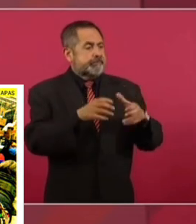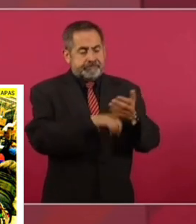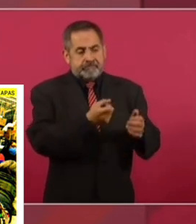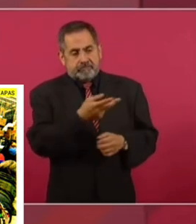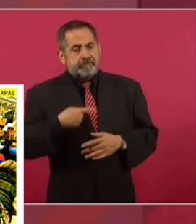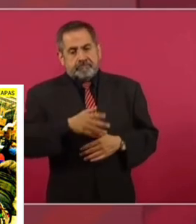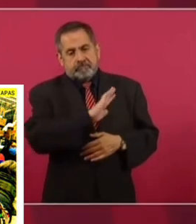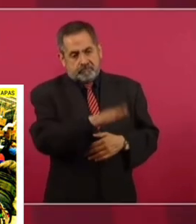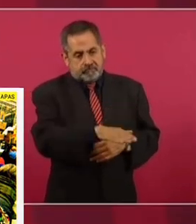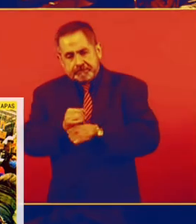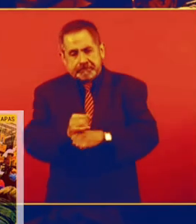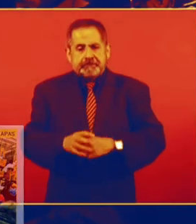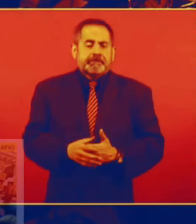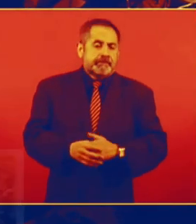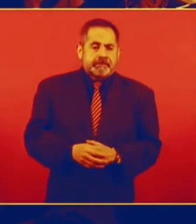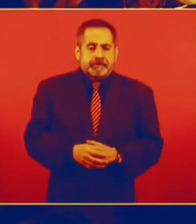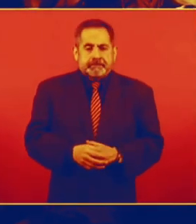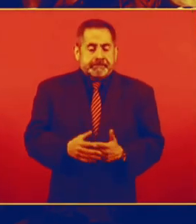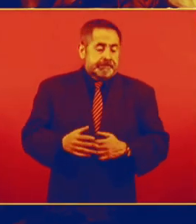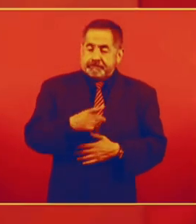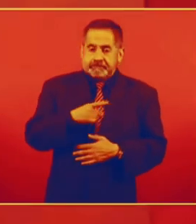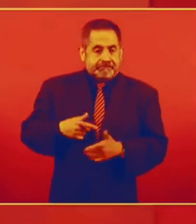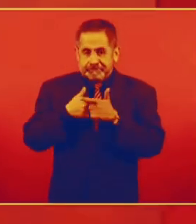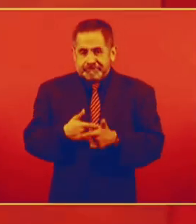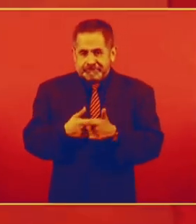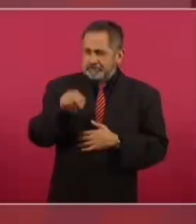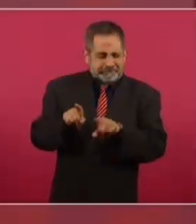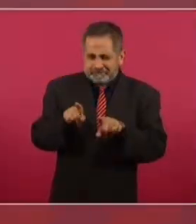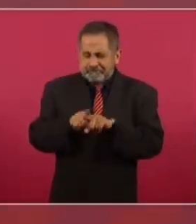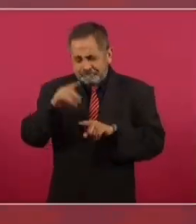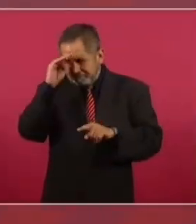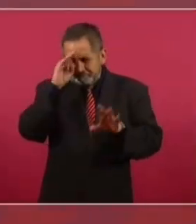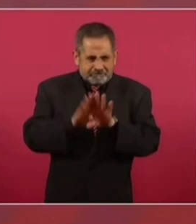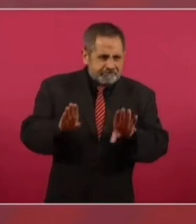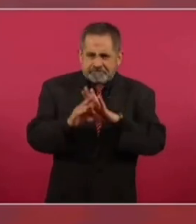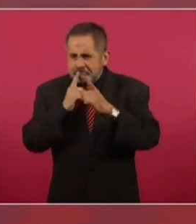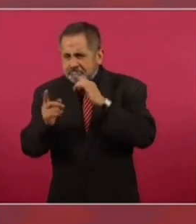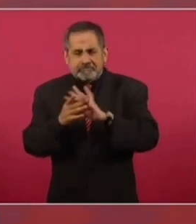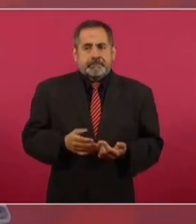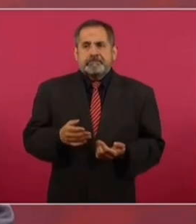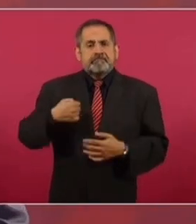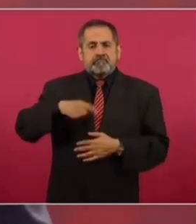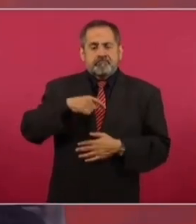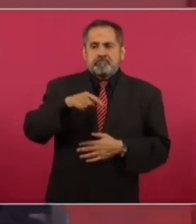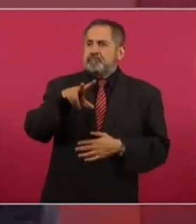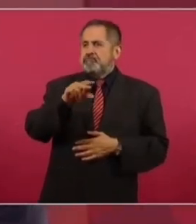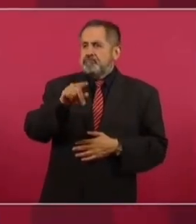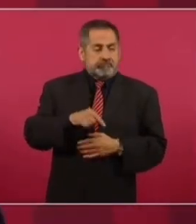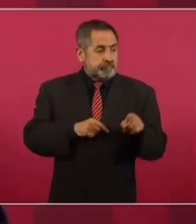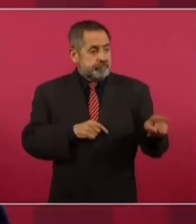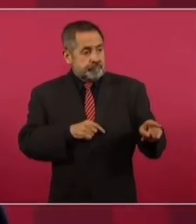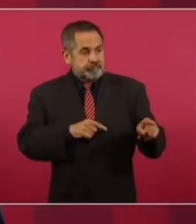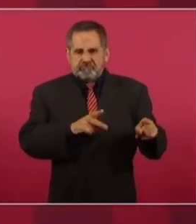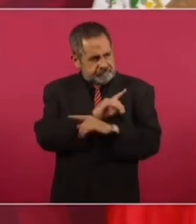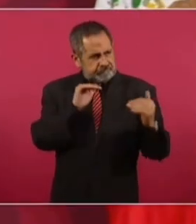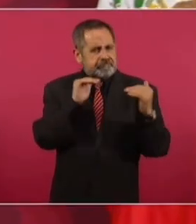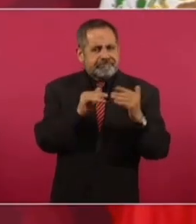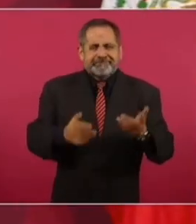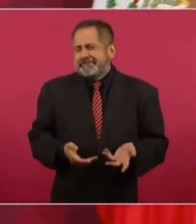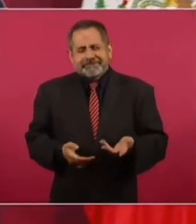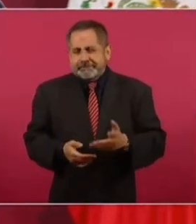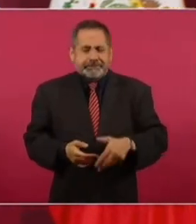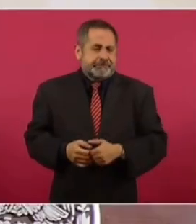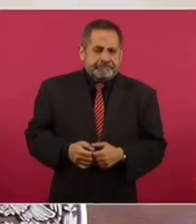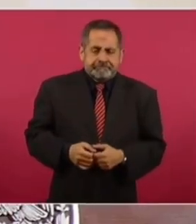como policías. Tenemos que continuar con la misma estrategia porque no se puede enfrentar la violencia con la violencia. Y